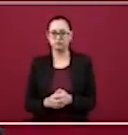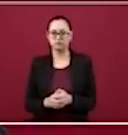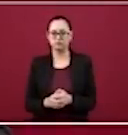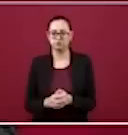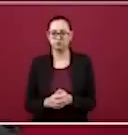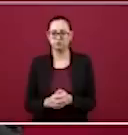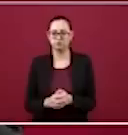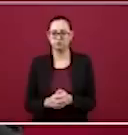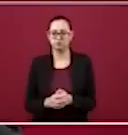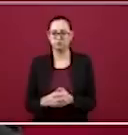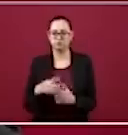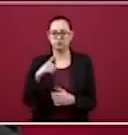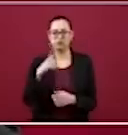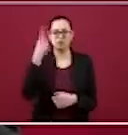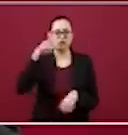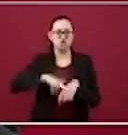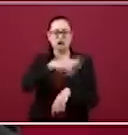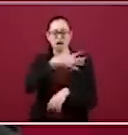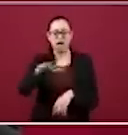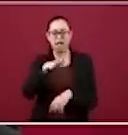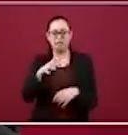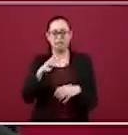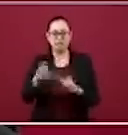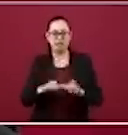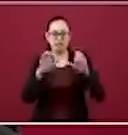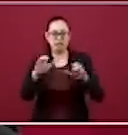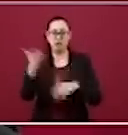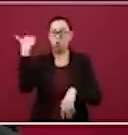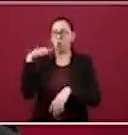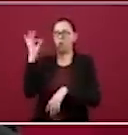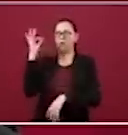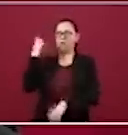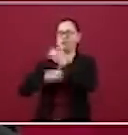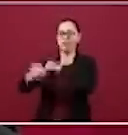de la Dirección Federal de Seguridad, o sea, desde hace 40 años,